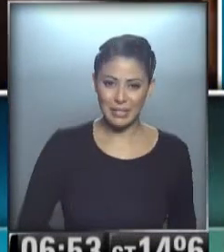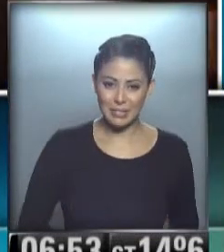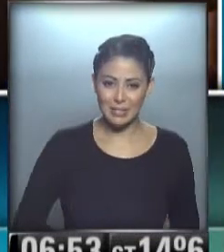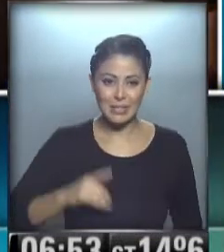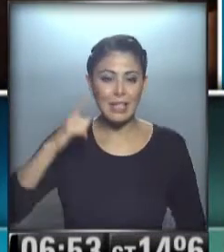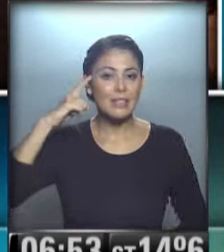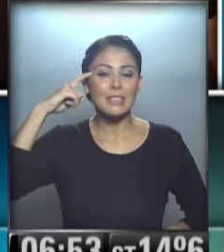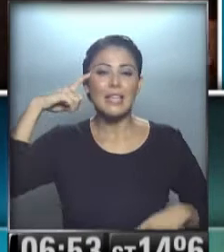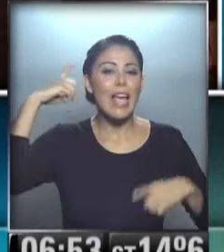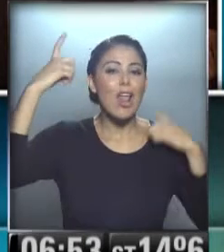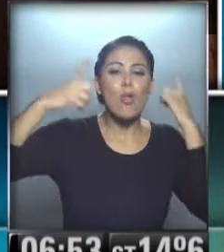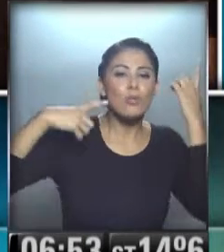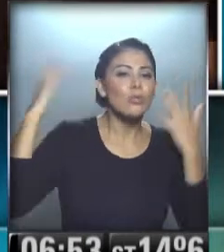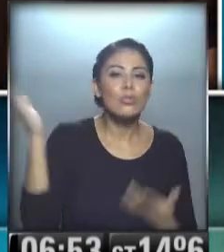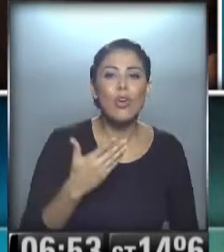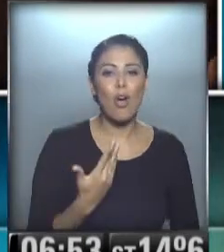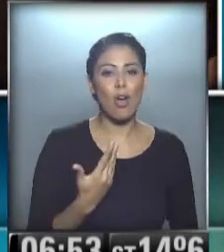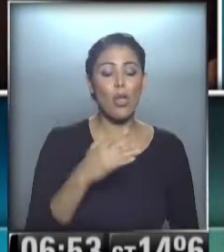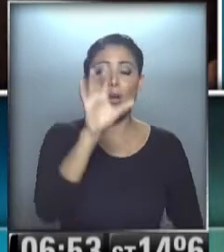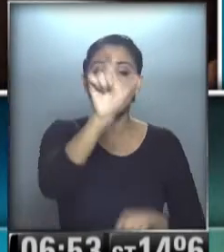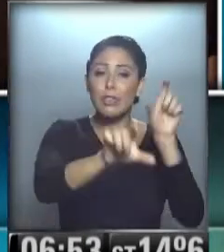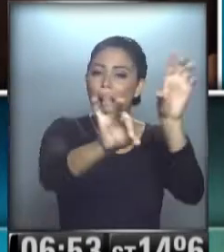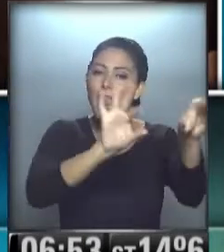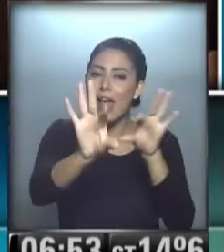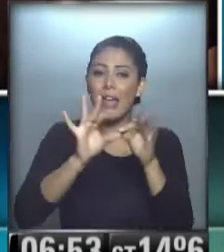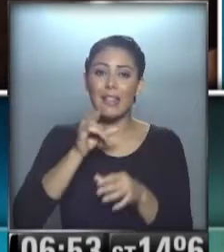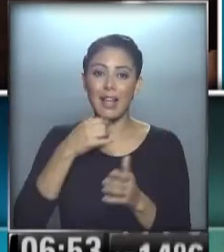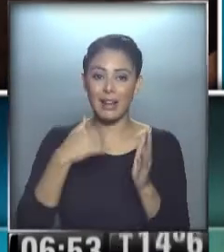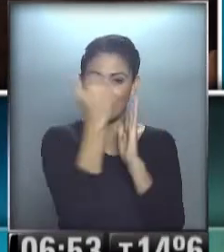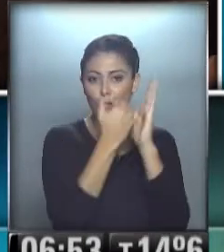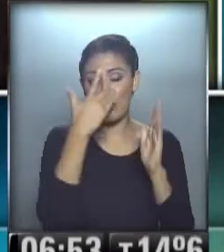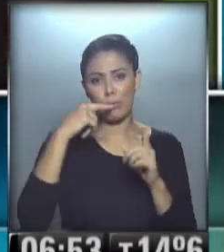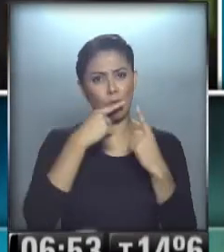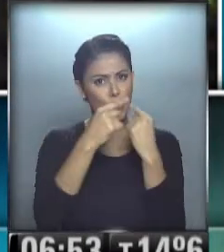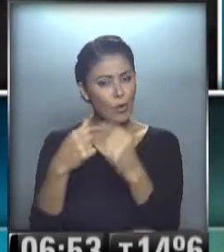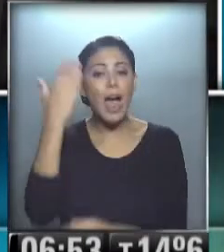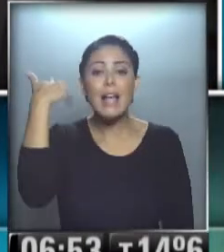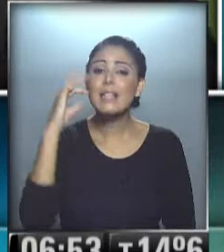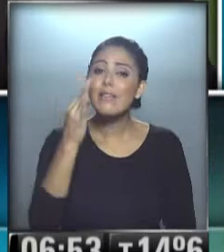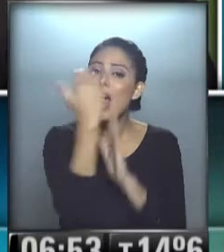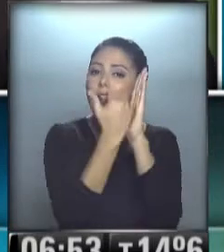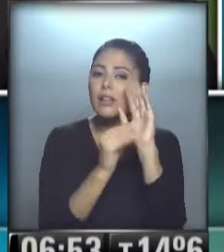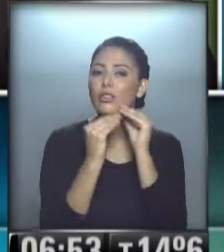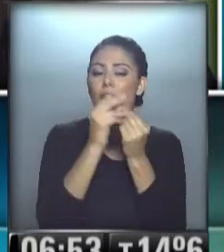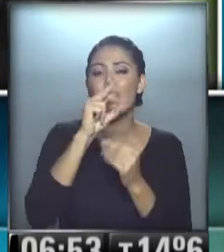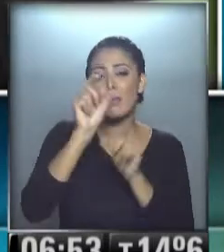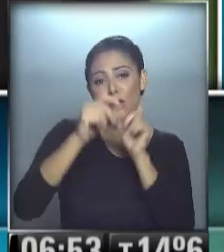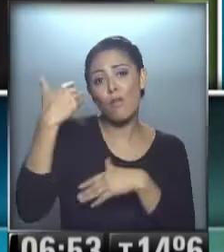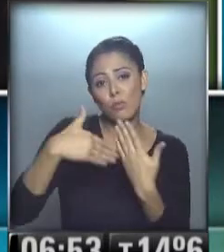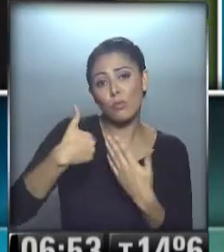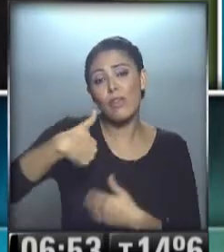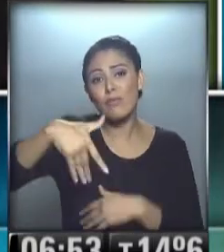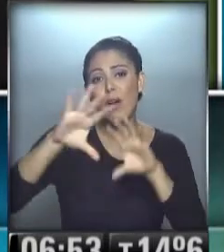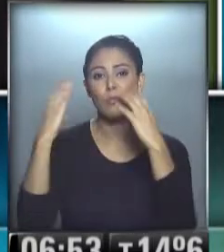ilusión de todos, claro... ...los elegidos de Isabela y la polémica, ¿no? ...se conoció ayer la lista preliminar de 30 futbolistas para el Mundial de